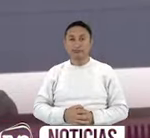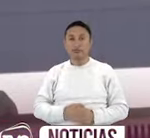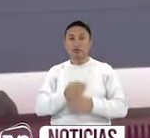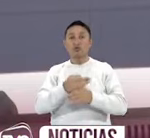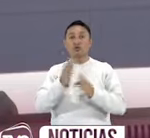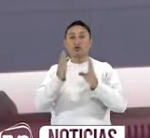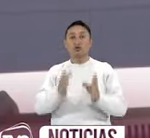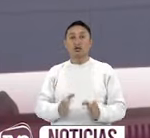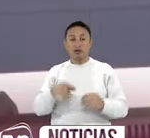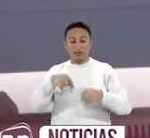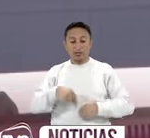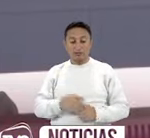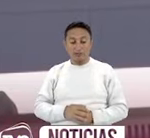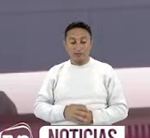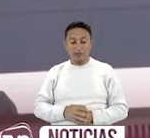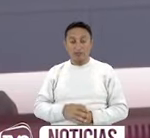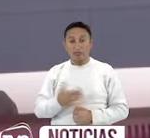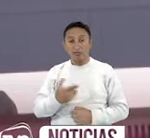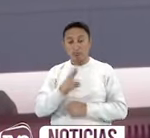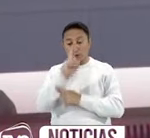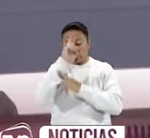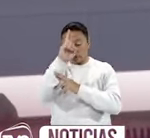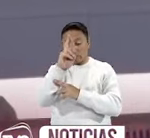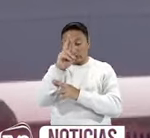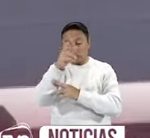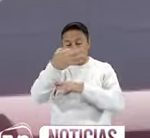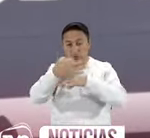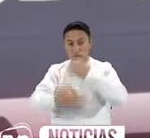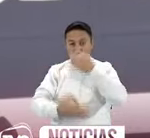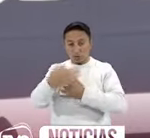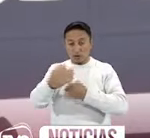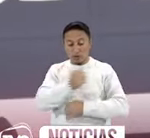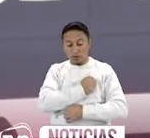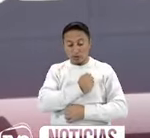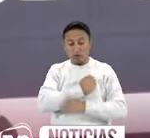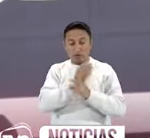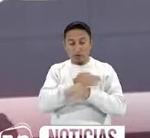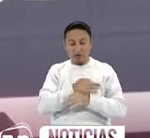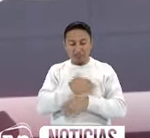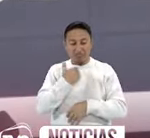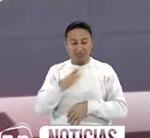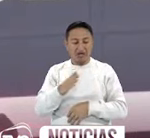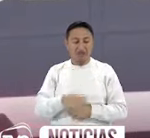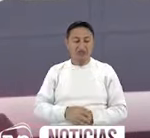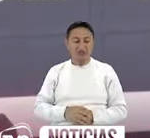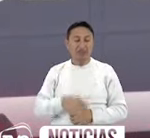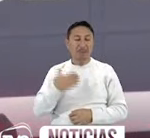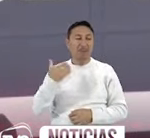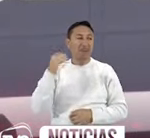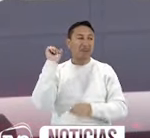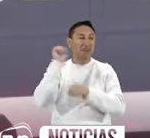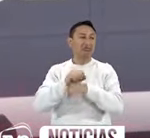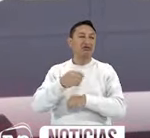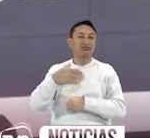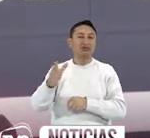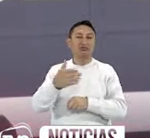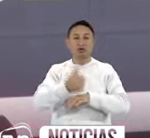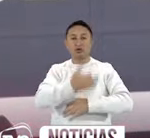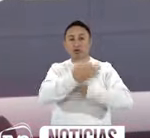traicionado a la función judicial y a sus propias funciones de jueces, fiscales,